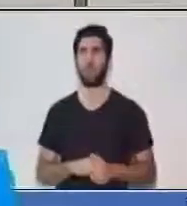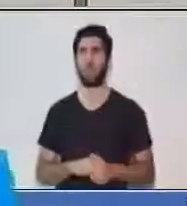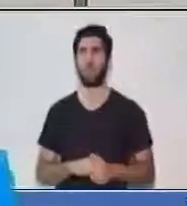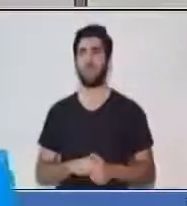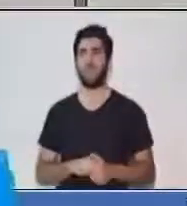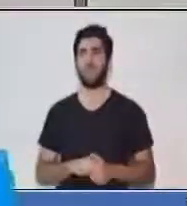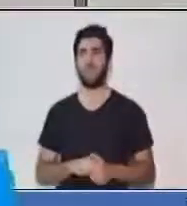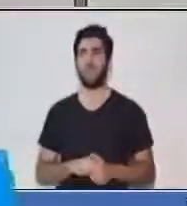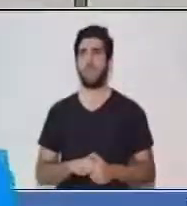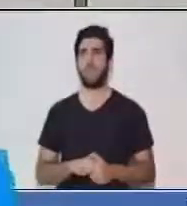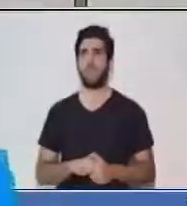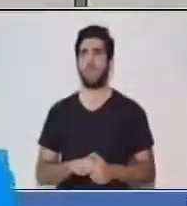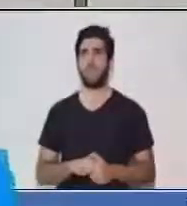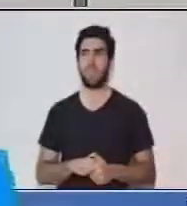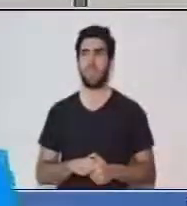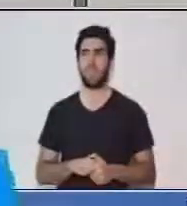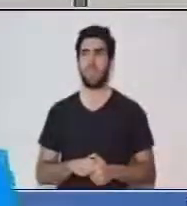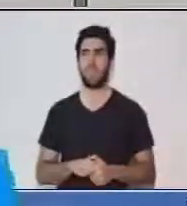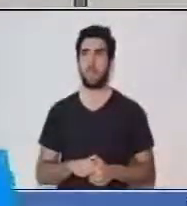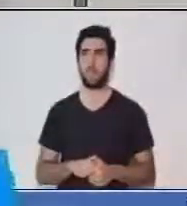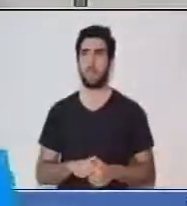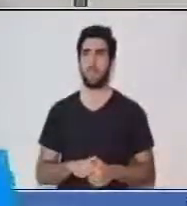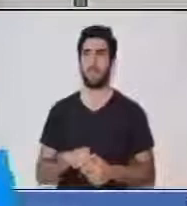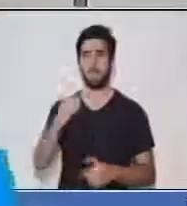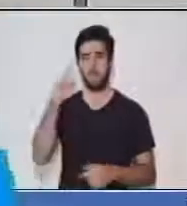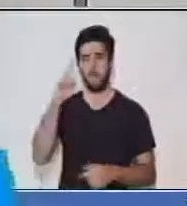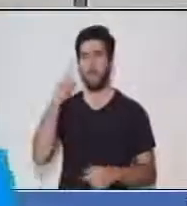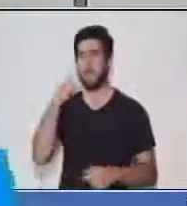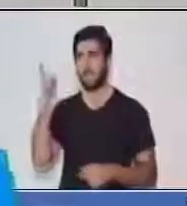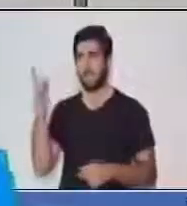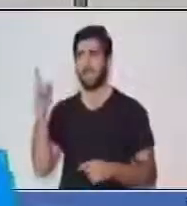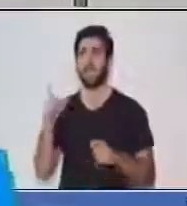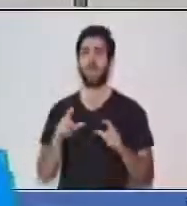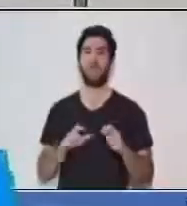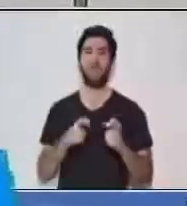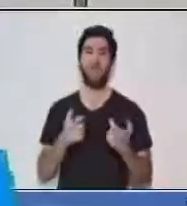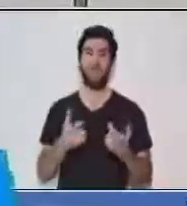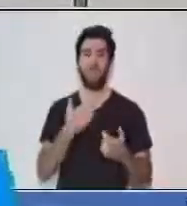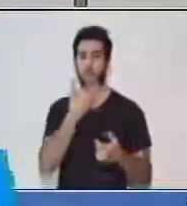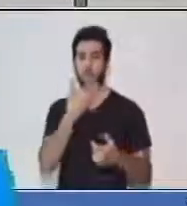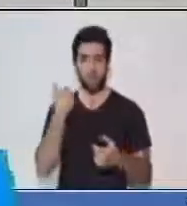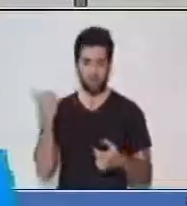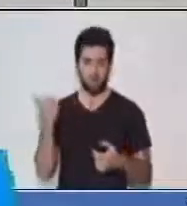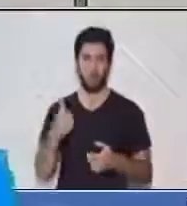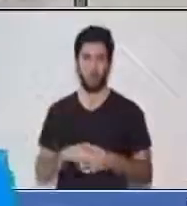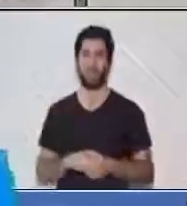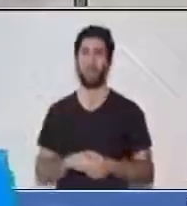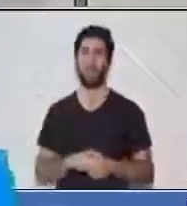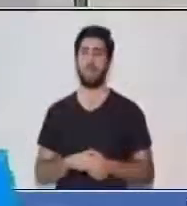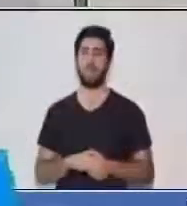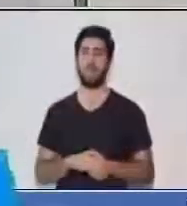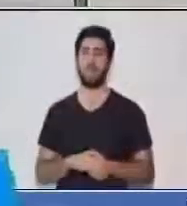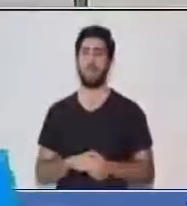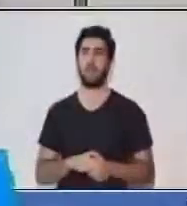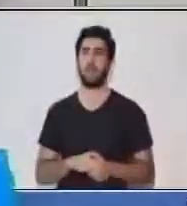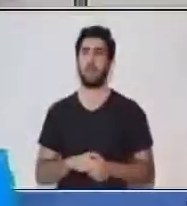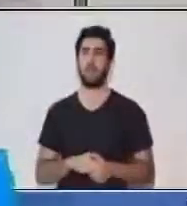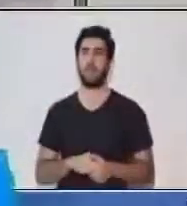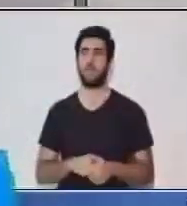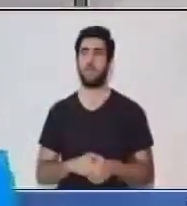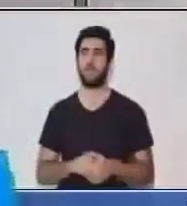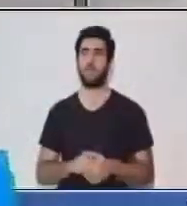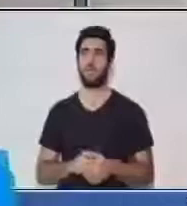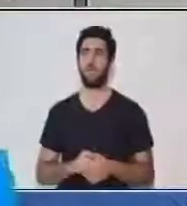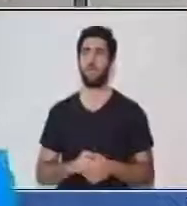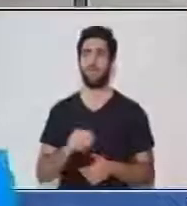expone o se define en newton sobre metro. ¿Sí? Ok. Entonces vamos ahora a